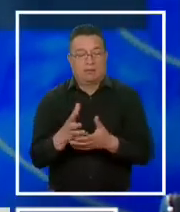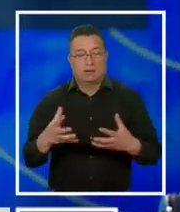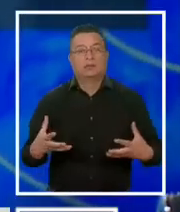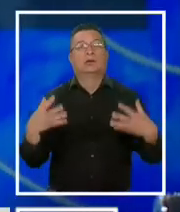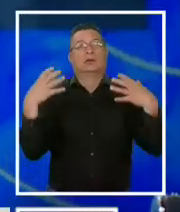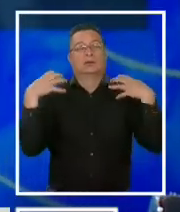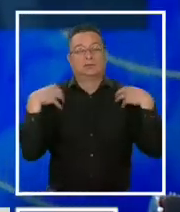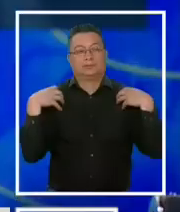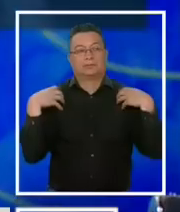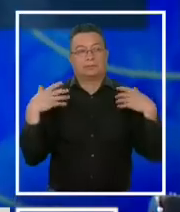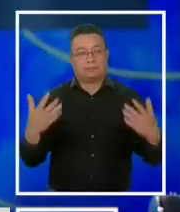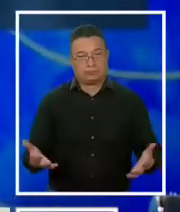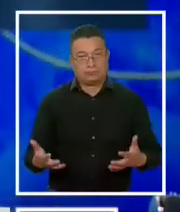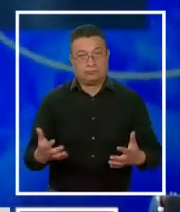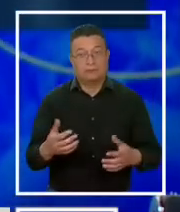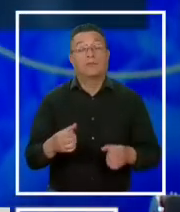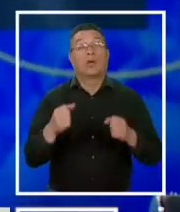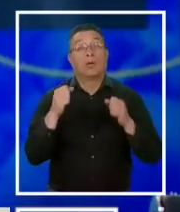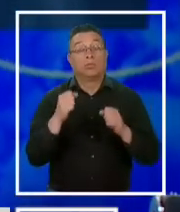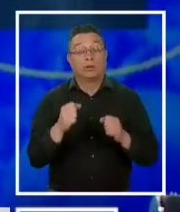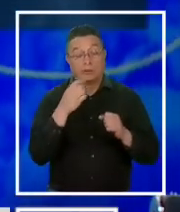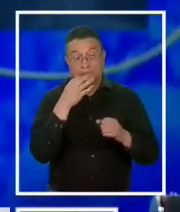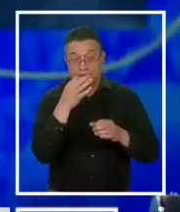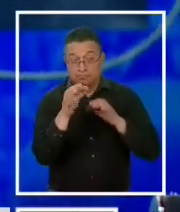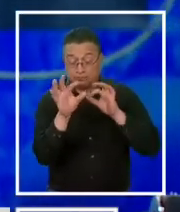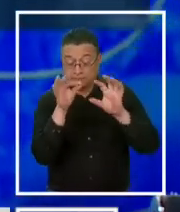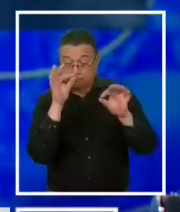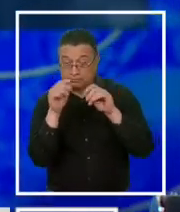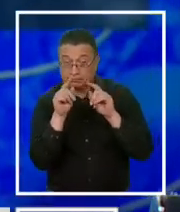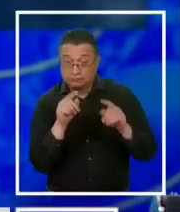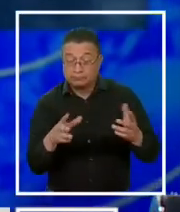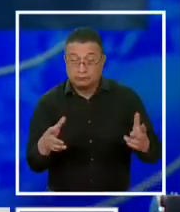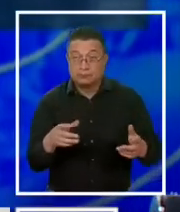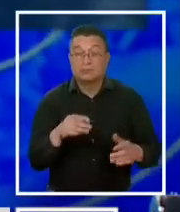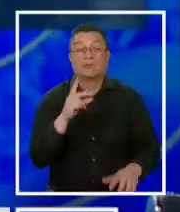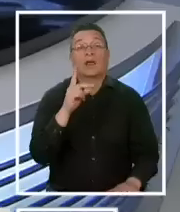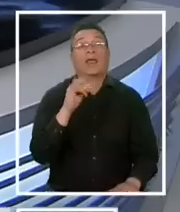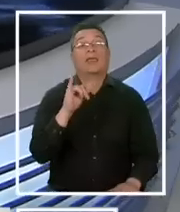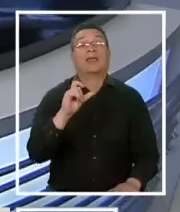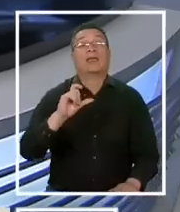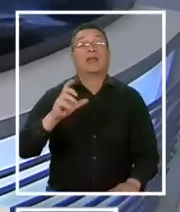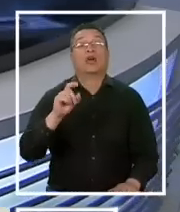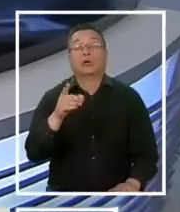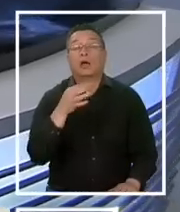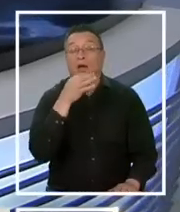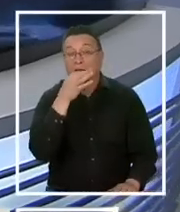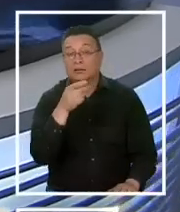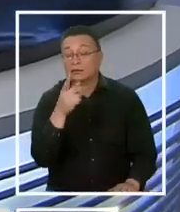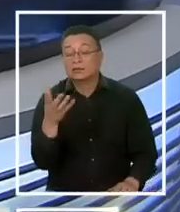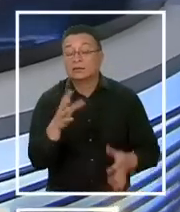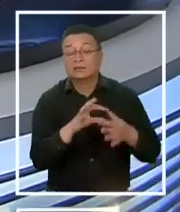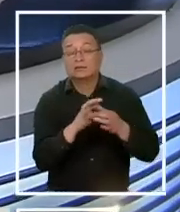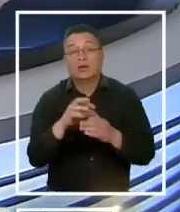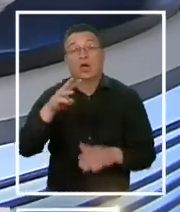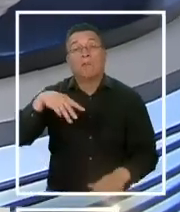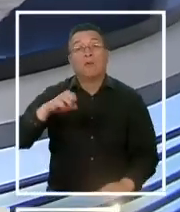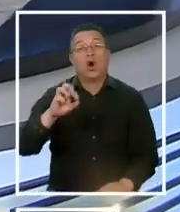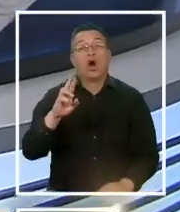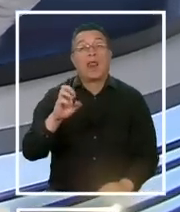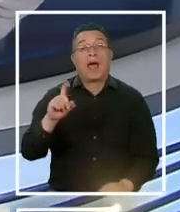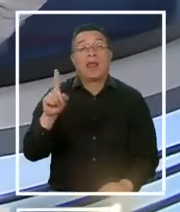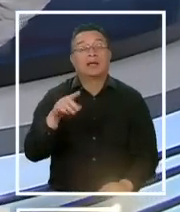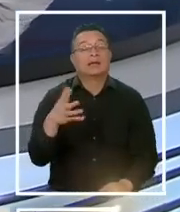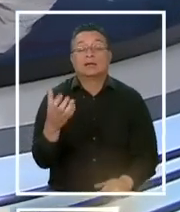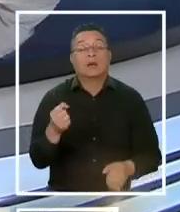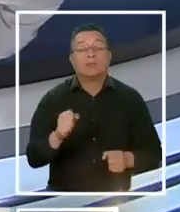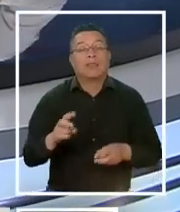de ella entonces lo que podríamos interpretar Desde esa gravedad de lo que está ocurriendo Y de lo que dice morales y qué